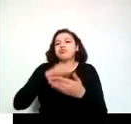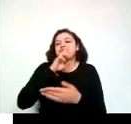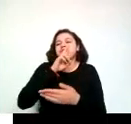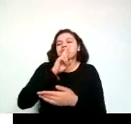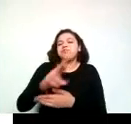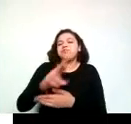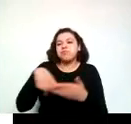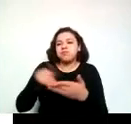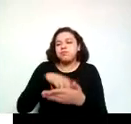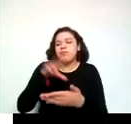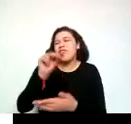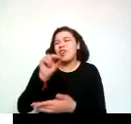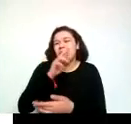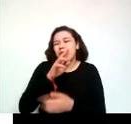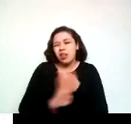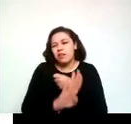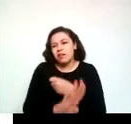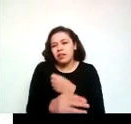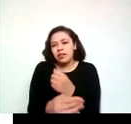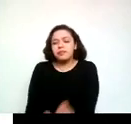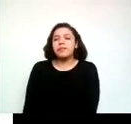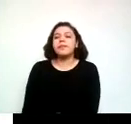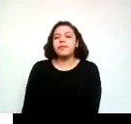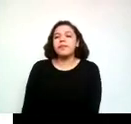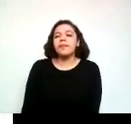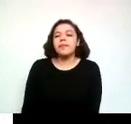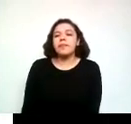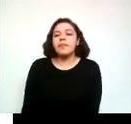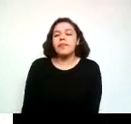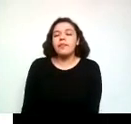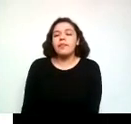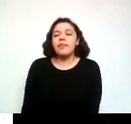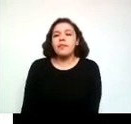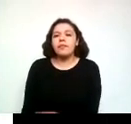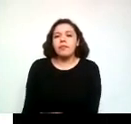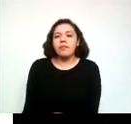de nuestros colaboradores. ¿De acuerdo? La siguiente, por favor.